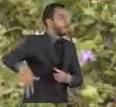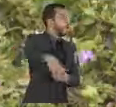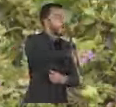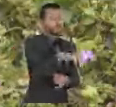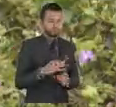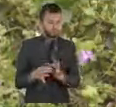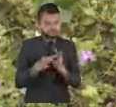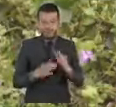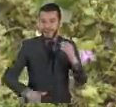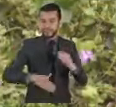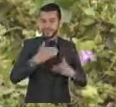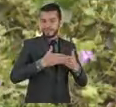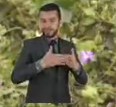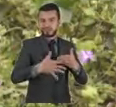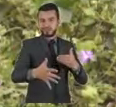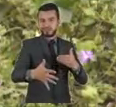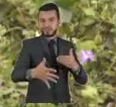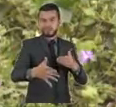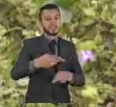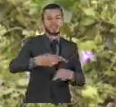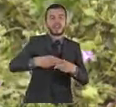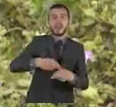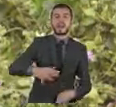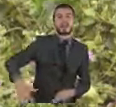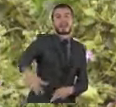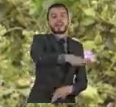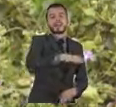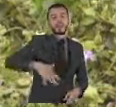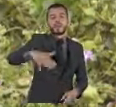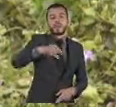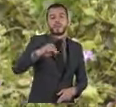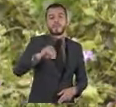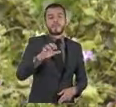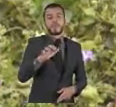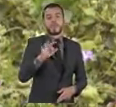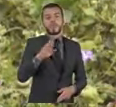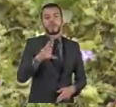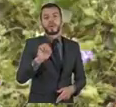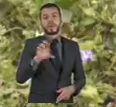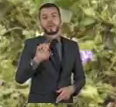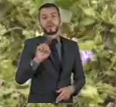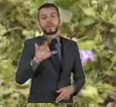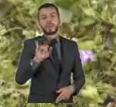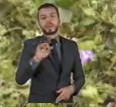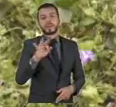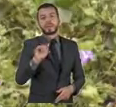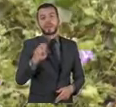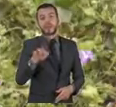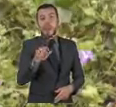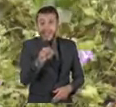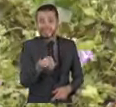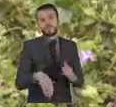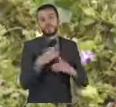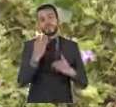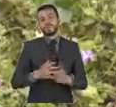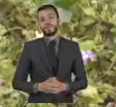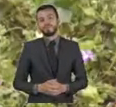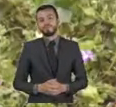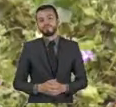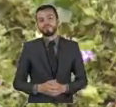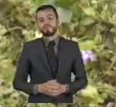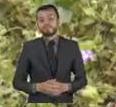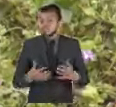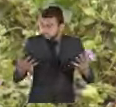Empieza la región metropolitana. Y en paralelo, estamos adelantando todo el proceso